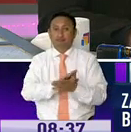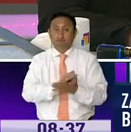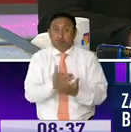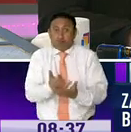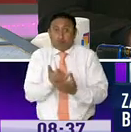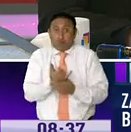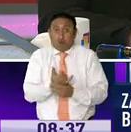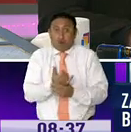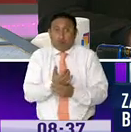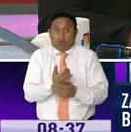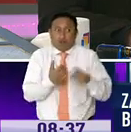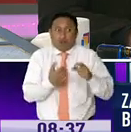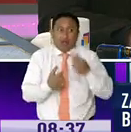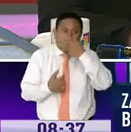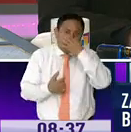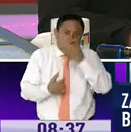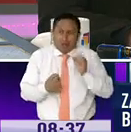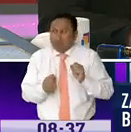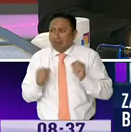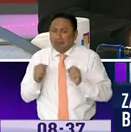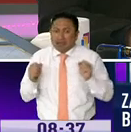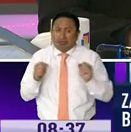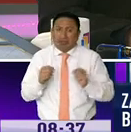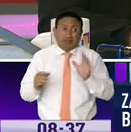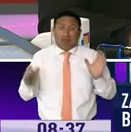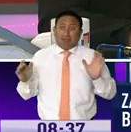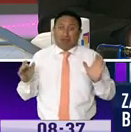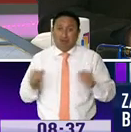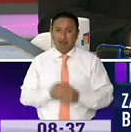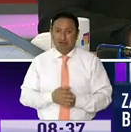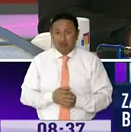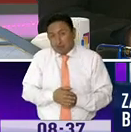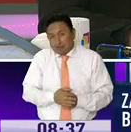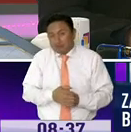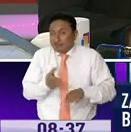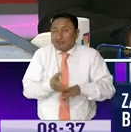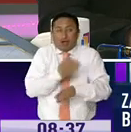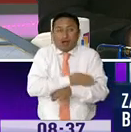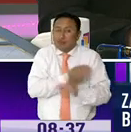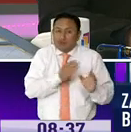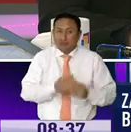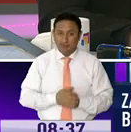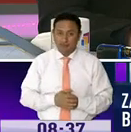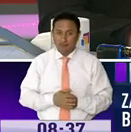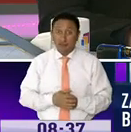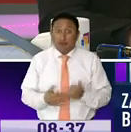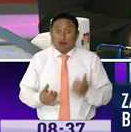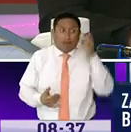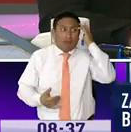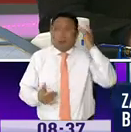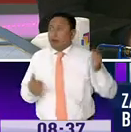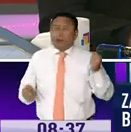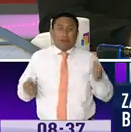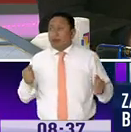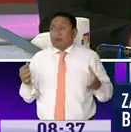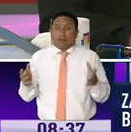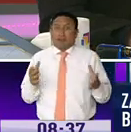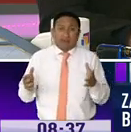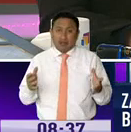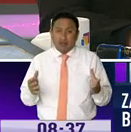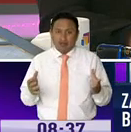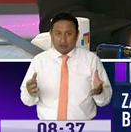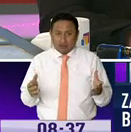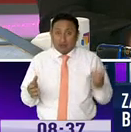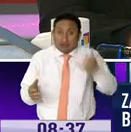poco agripados, que a lo mejor fueron situaciones que lo teníamos antes, y ya nos entramos en cierto grado de desesperación